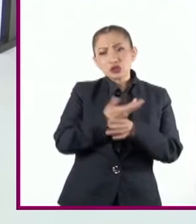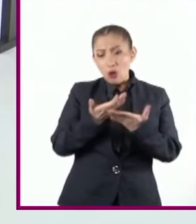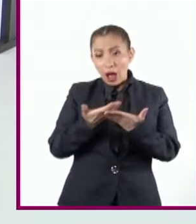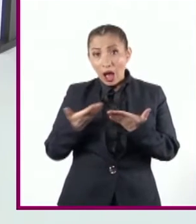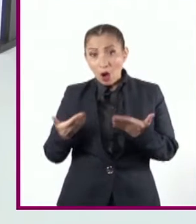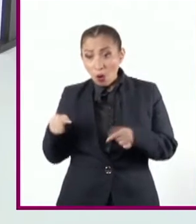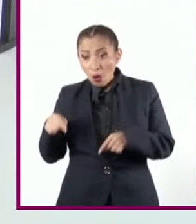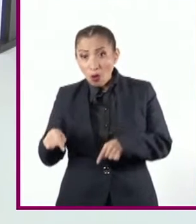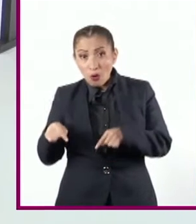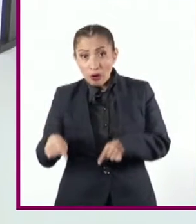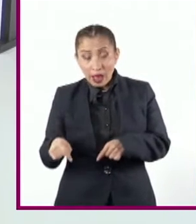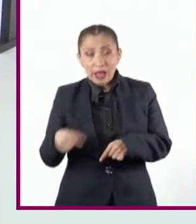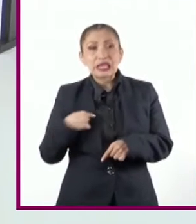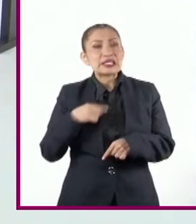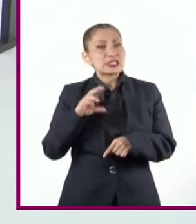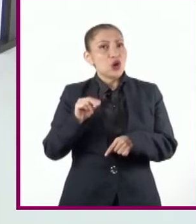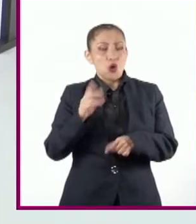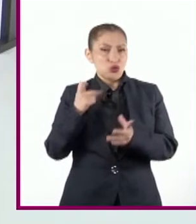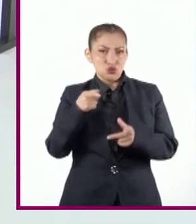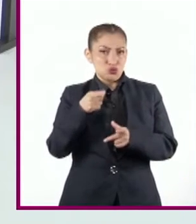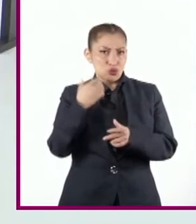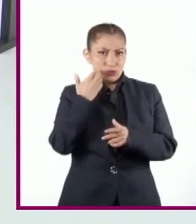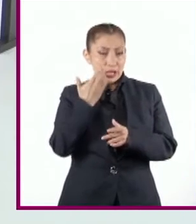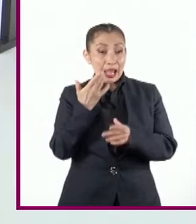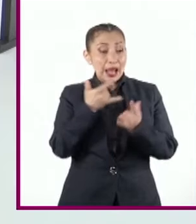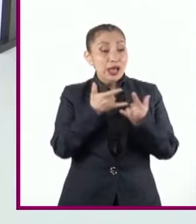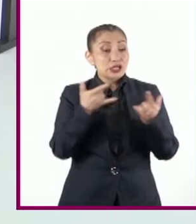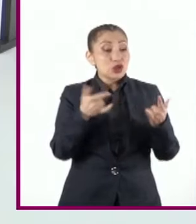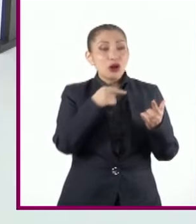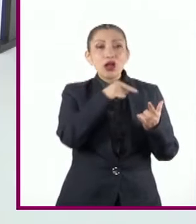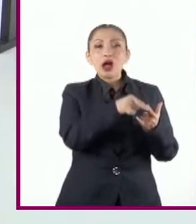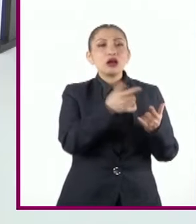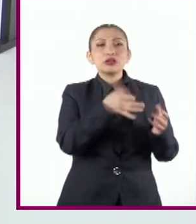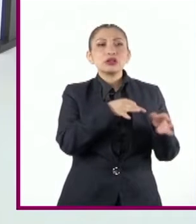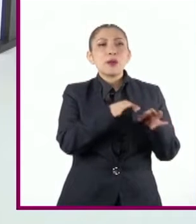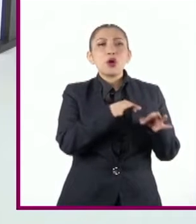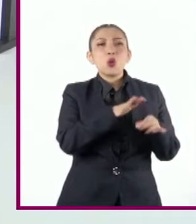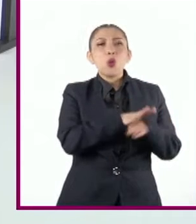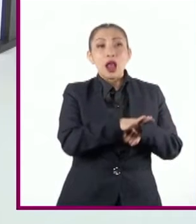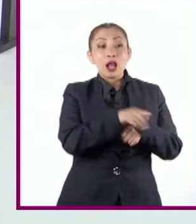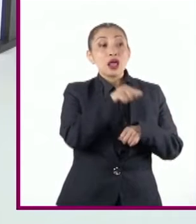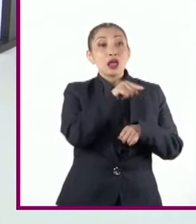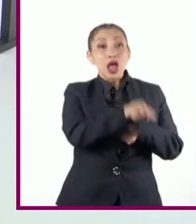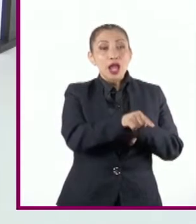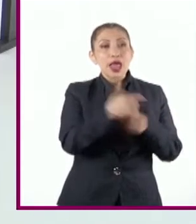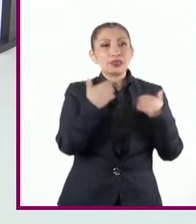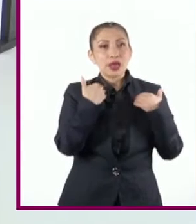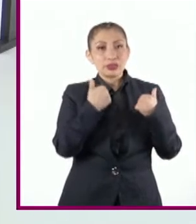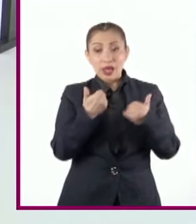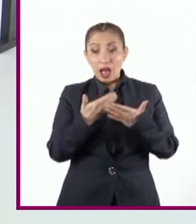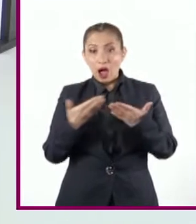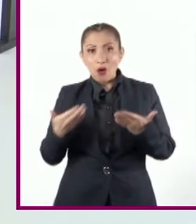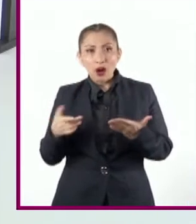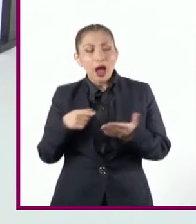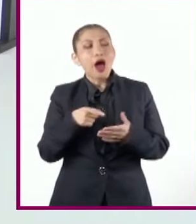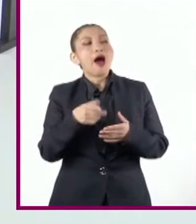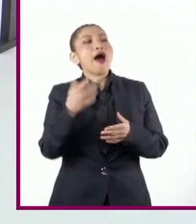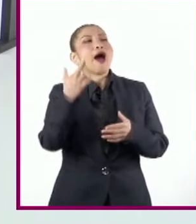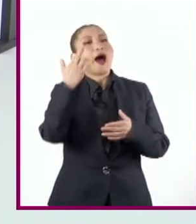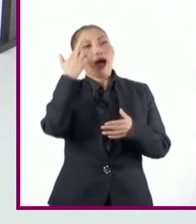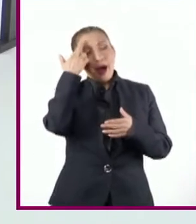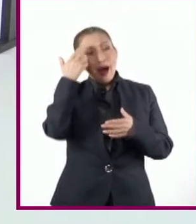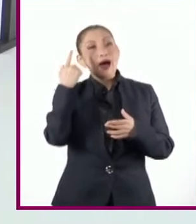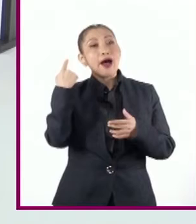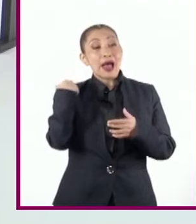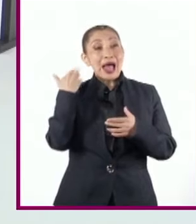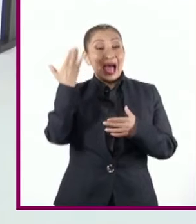presente, porque aunque no se lo proponga, la historia cumple una función, la de comprender el presente. Desde las